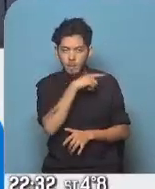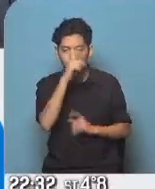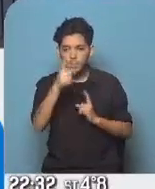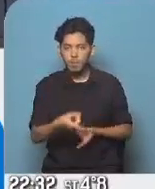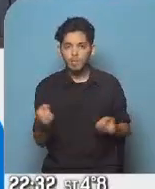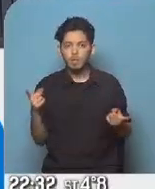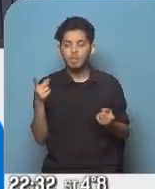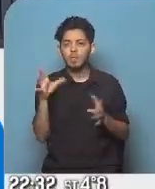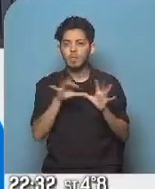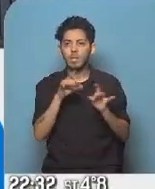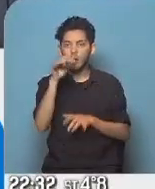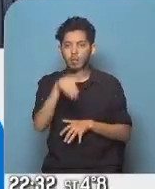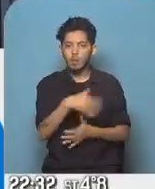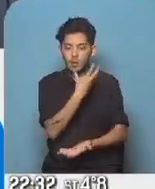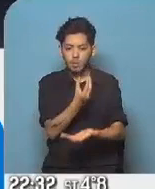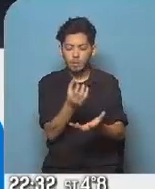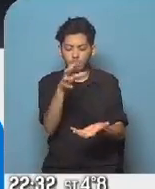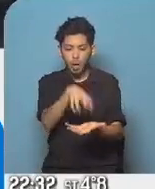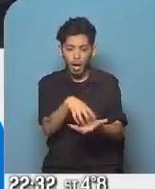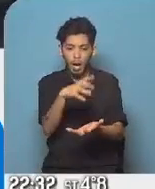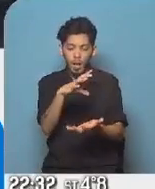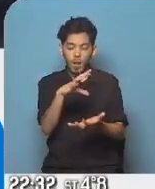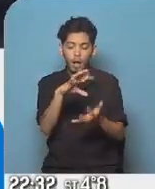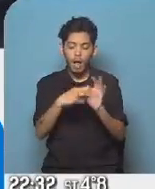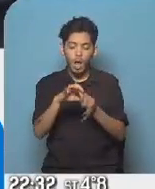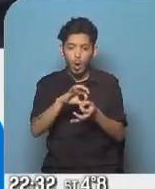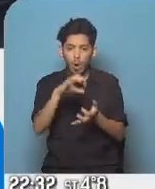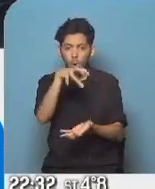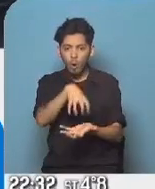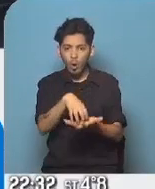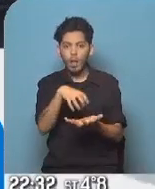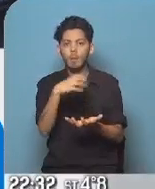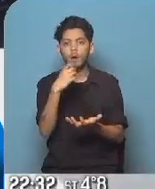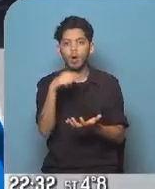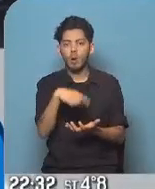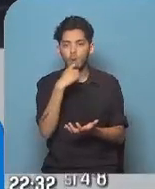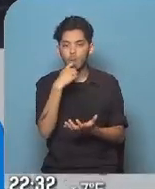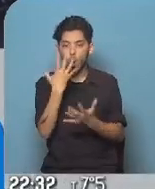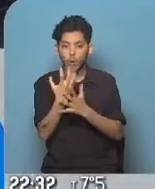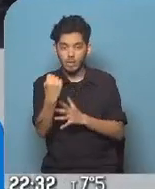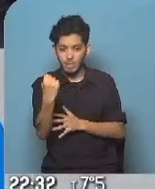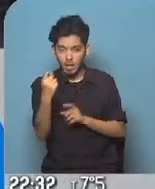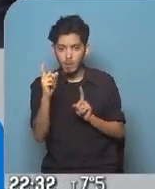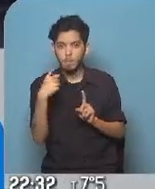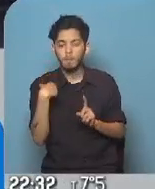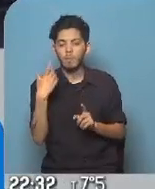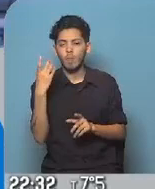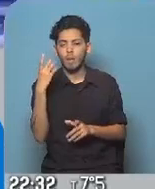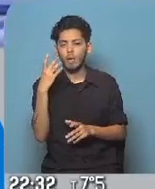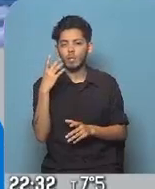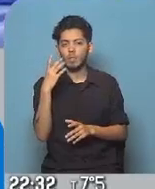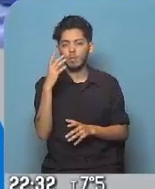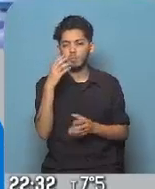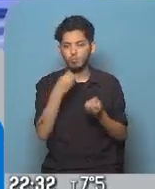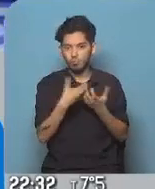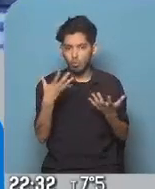las elecciones para la Eurocámara, donde hoy son 35 los diputados de ultraderecha, pero pueden ser muchos más. Estamos hablando